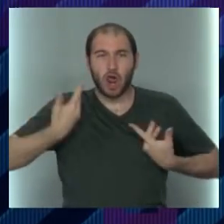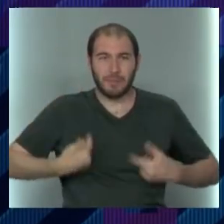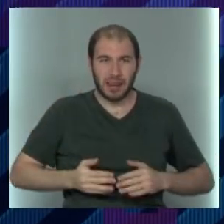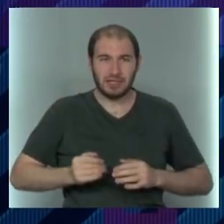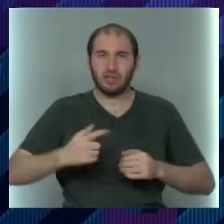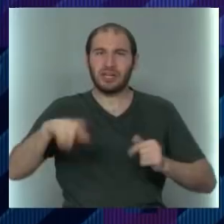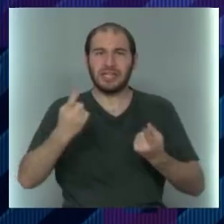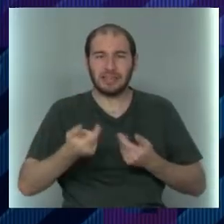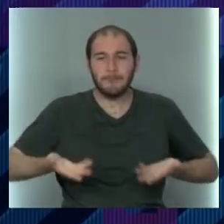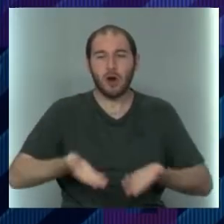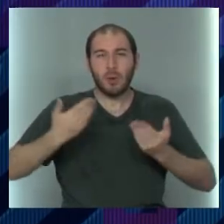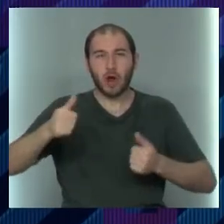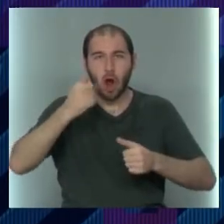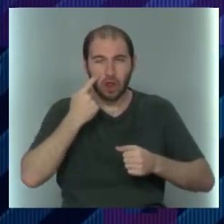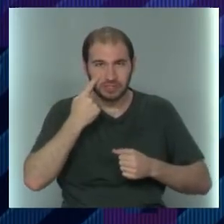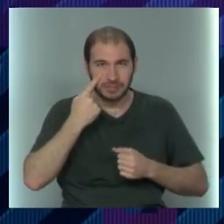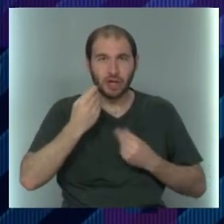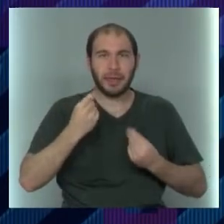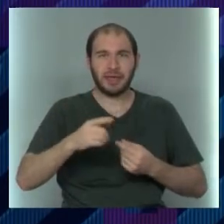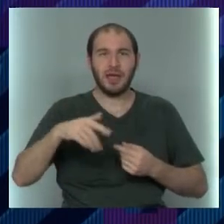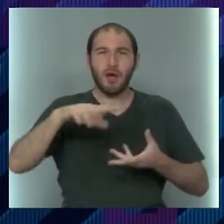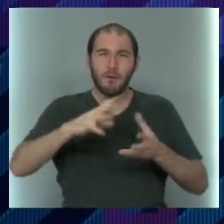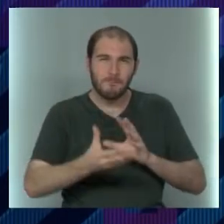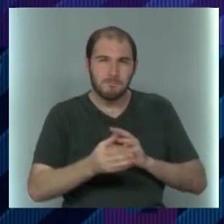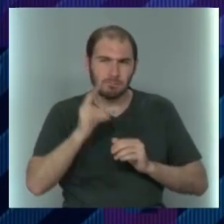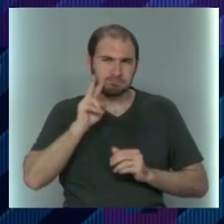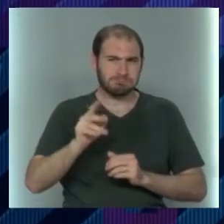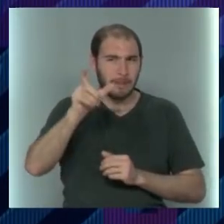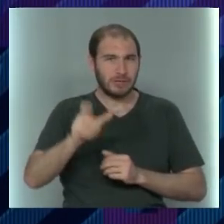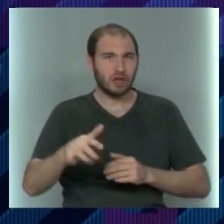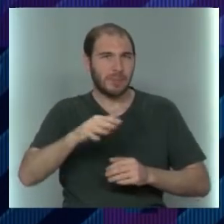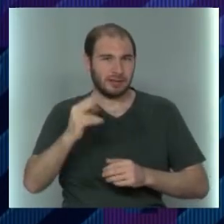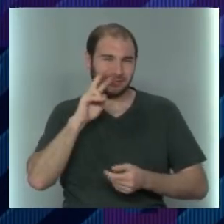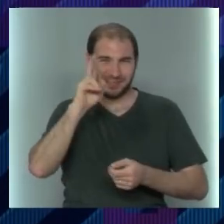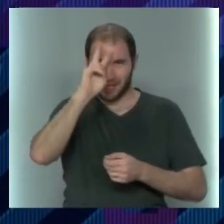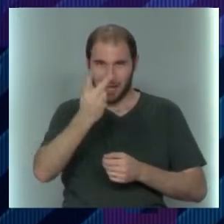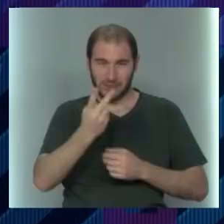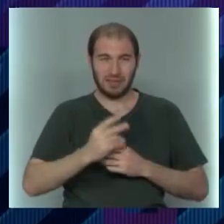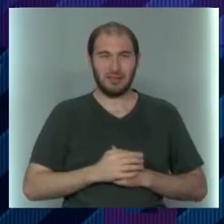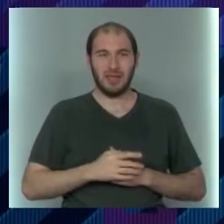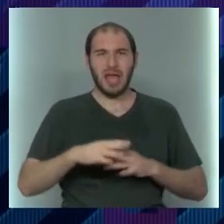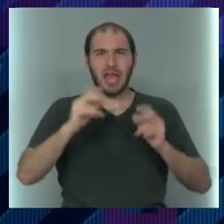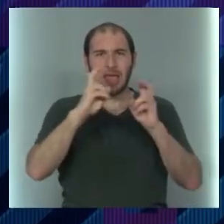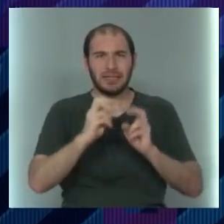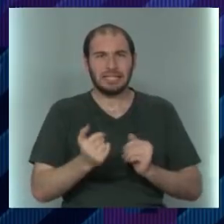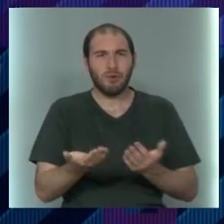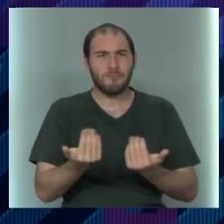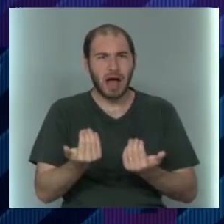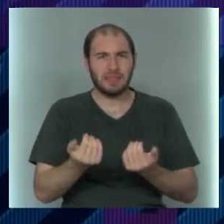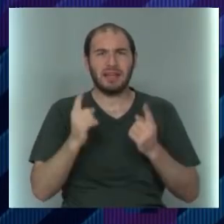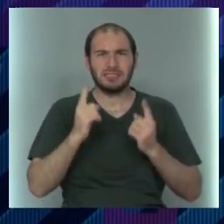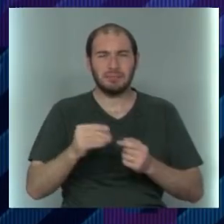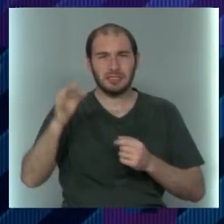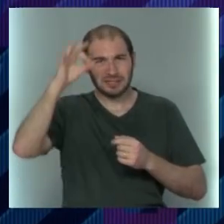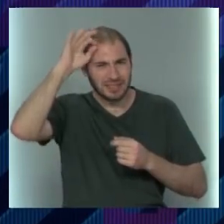esta necesidad de promover conocimientos para cambiar la forma en la que se mira a las personas con Parkinson. La falta de investigación y donación